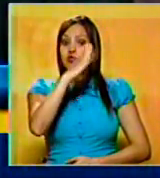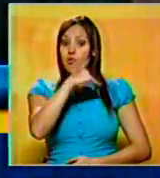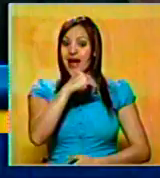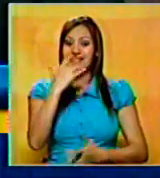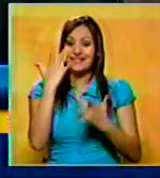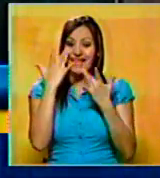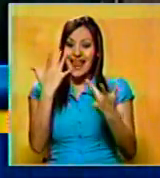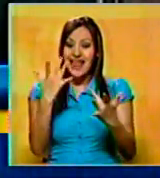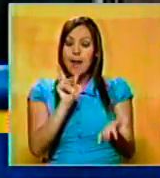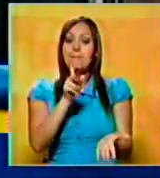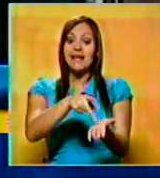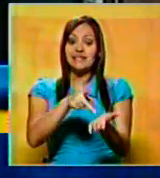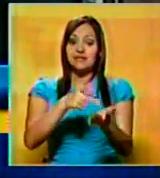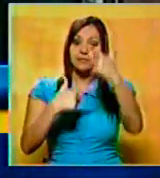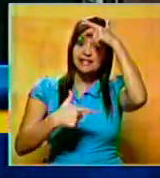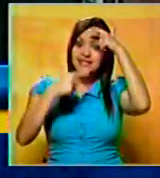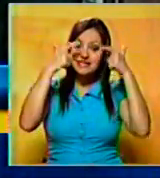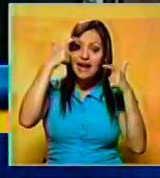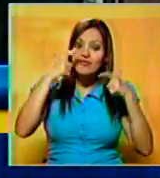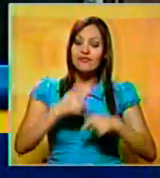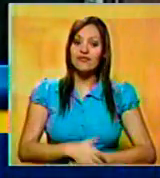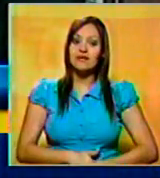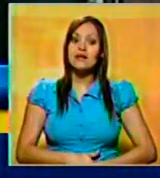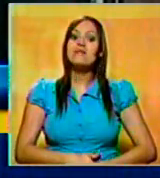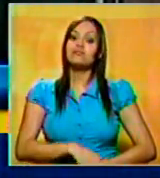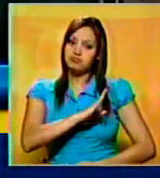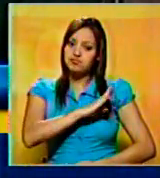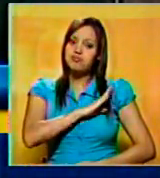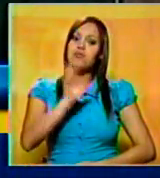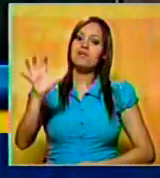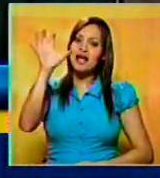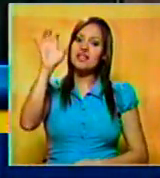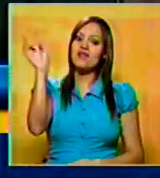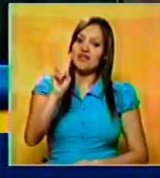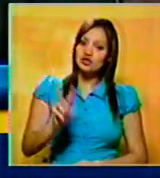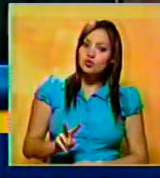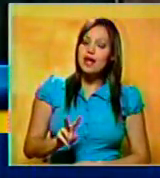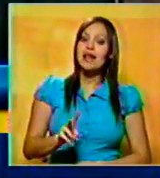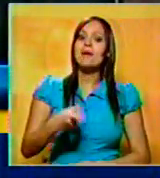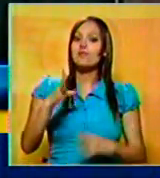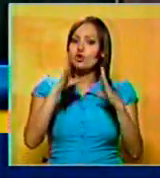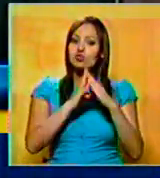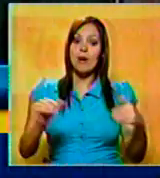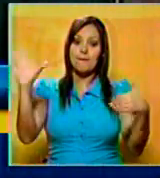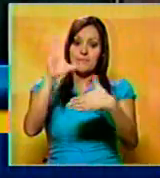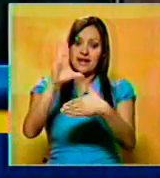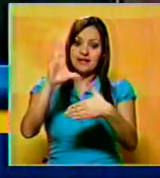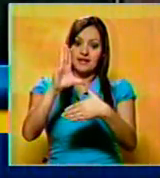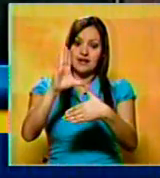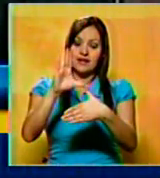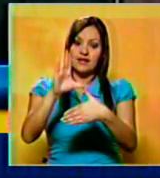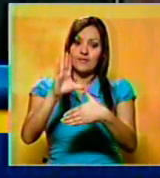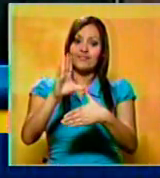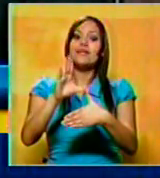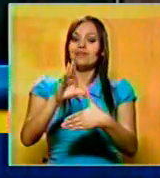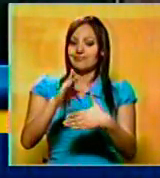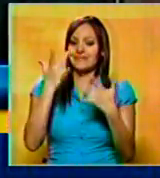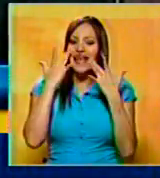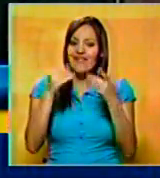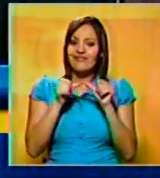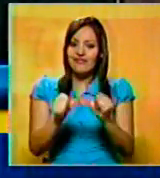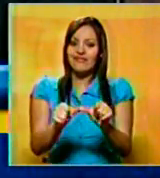su paso por nuestra patria venezolana y por nuestra patria americana está todavía